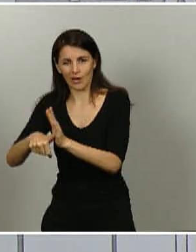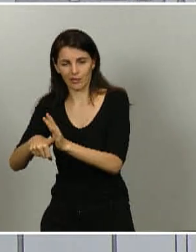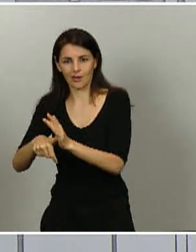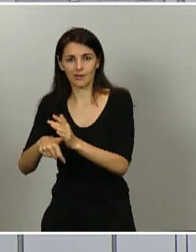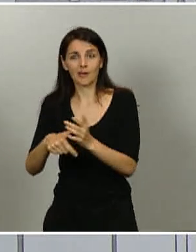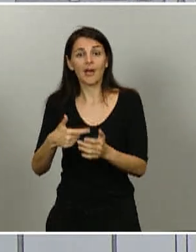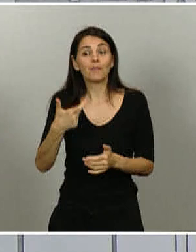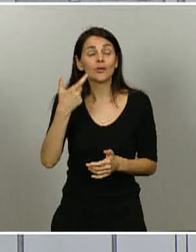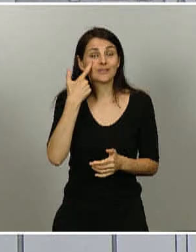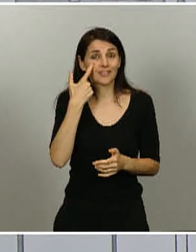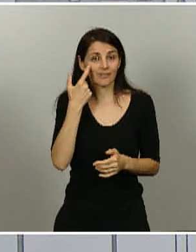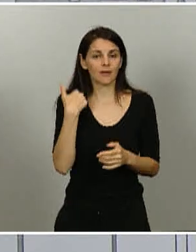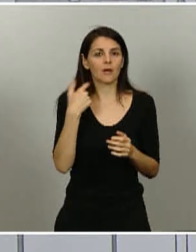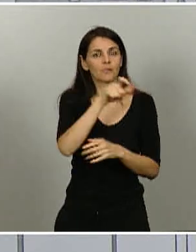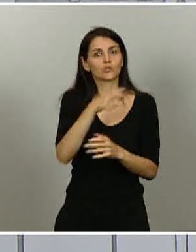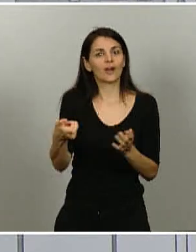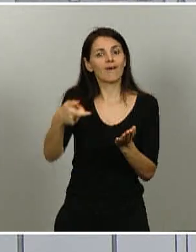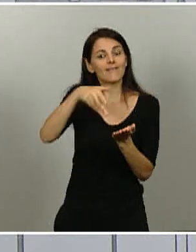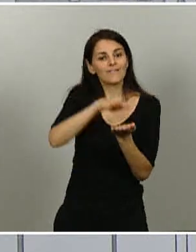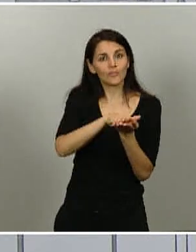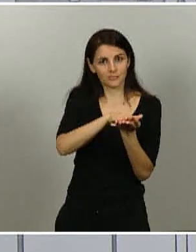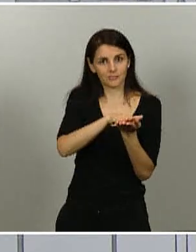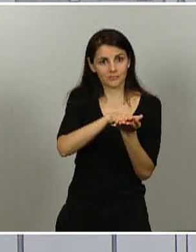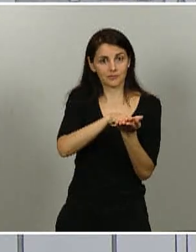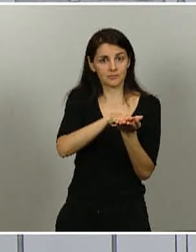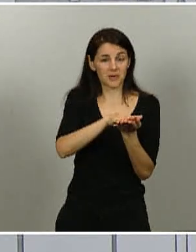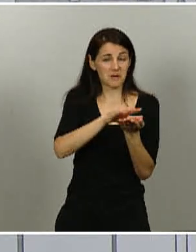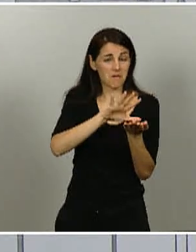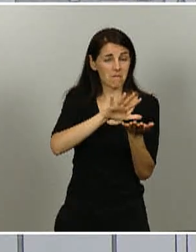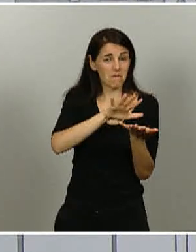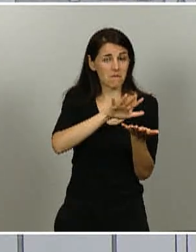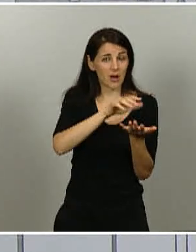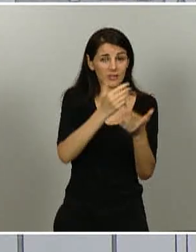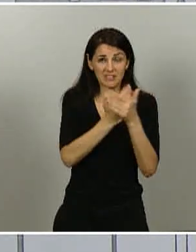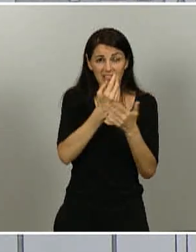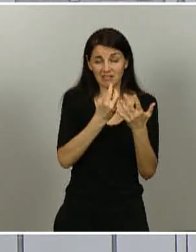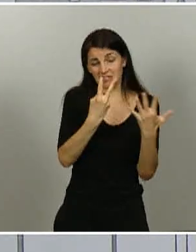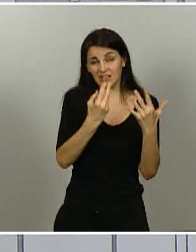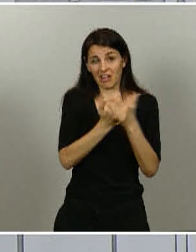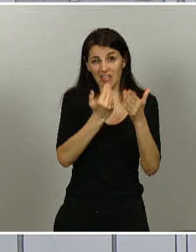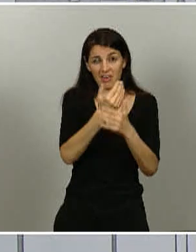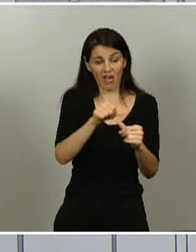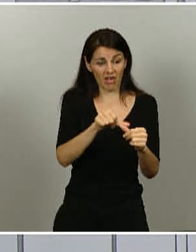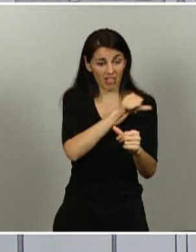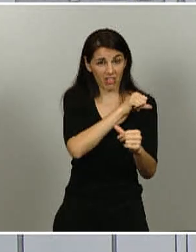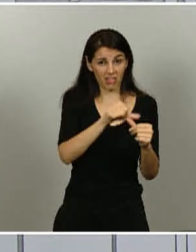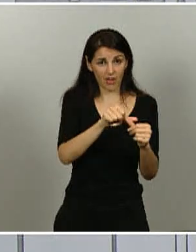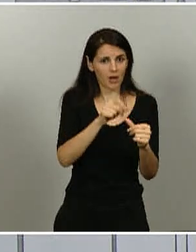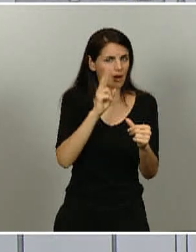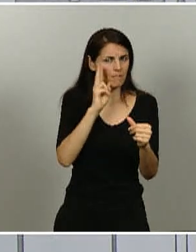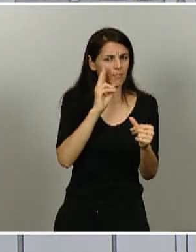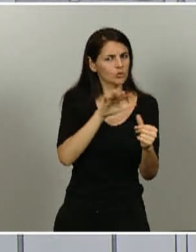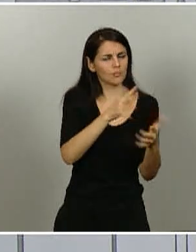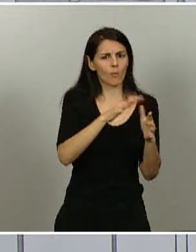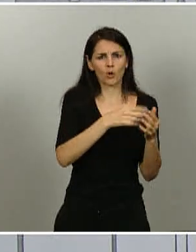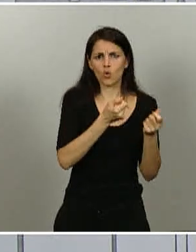los últimos 7 días, se mantiene más o menos en unos rangos equivalentes en los últimos días, incluso a la baja. Y sabiendo, como sabemos por otro